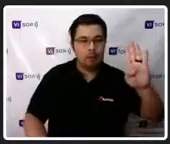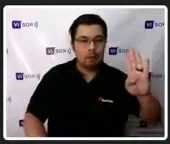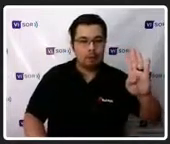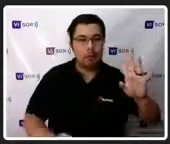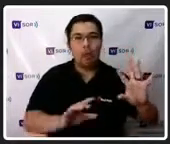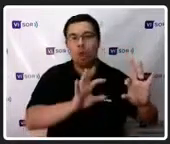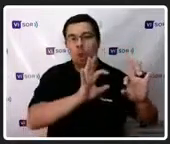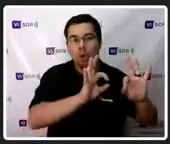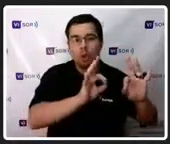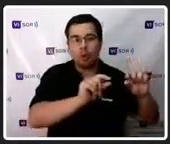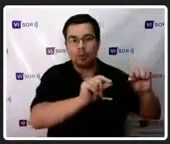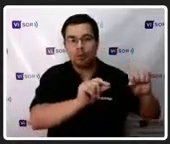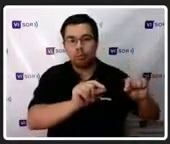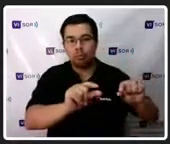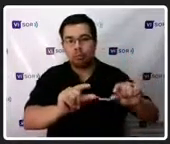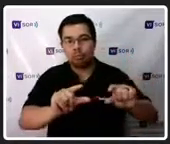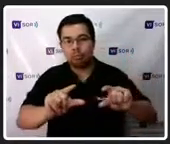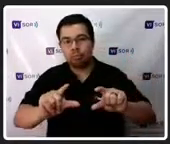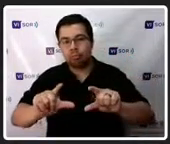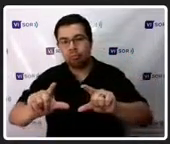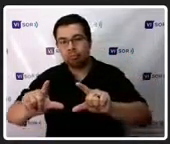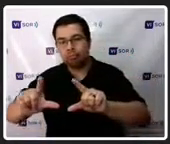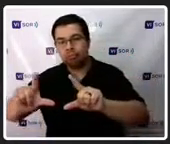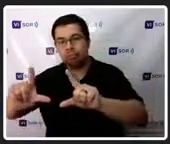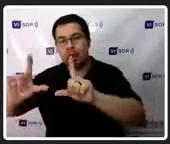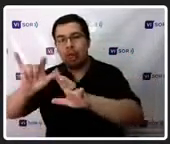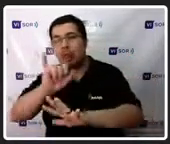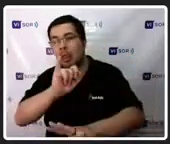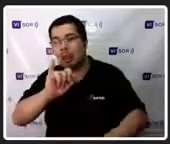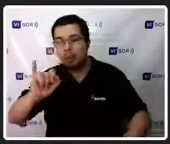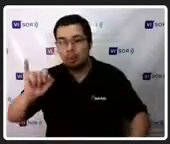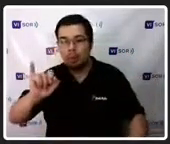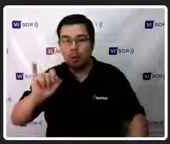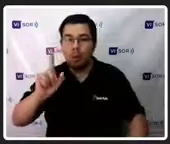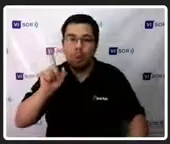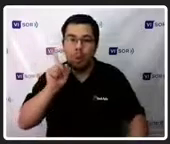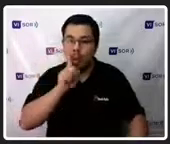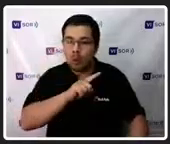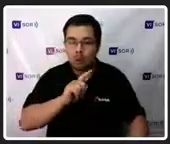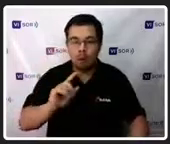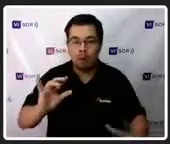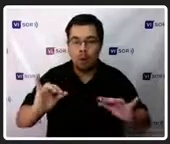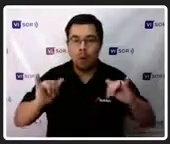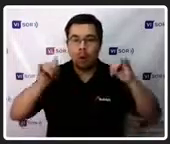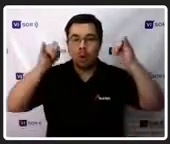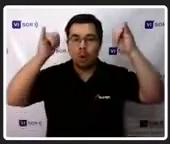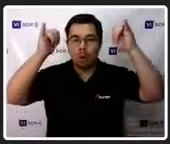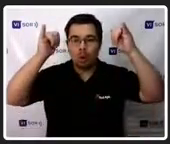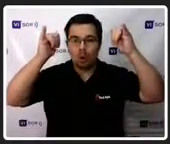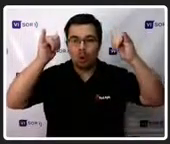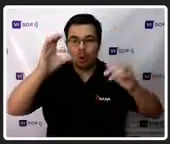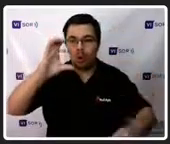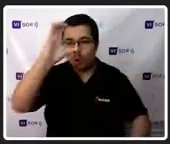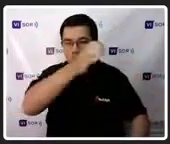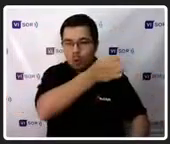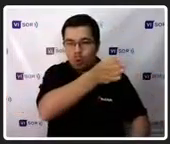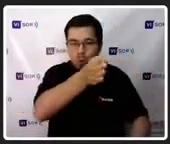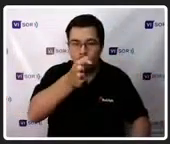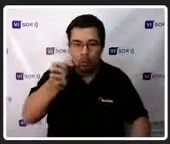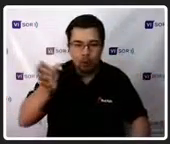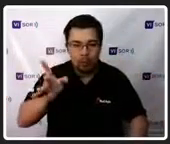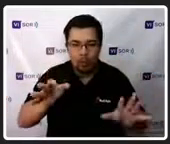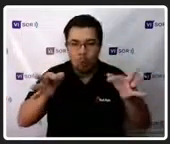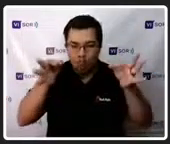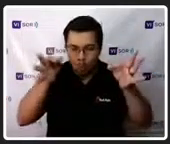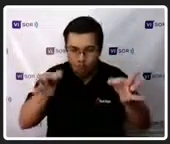alto, preavanzado y luego, ¿no es cierto?, tenemos en inglés, ¿no es cierto?, específico para turismo, la asignatura